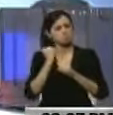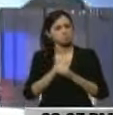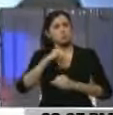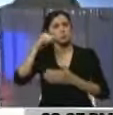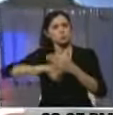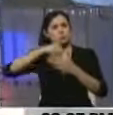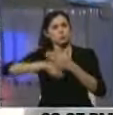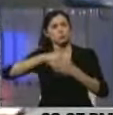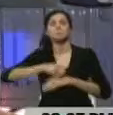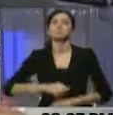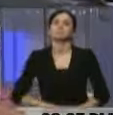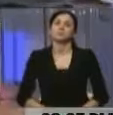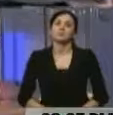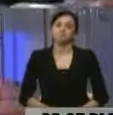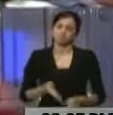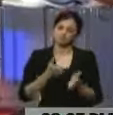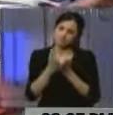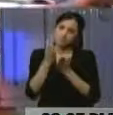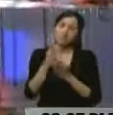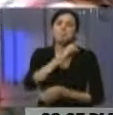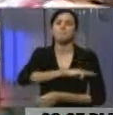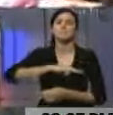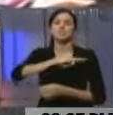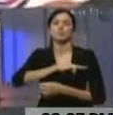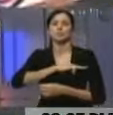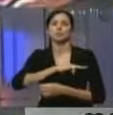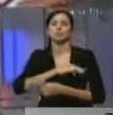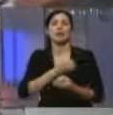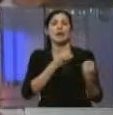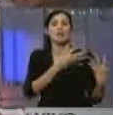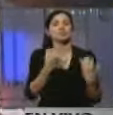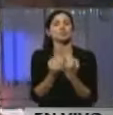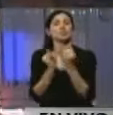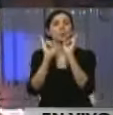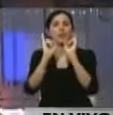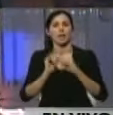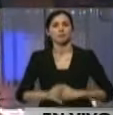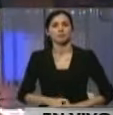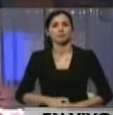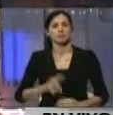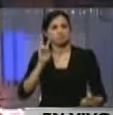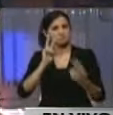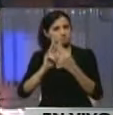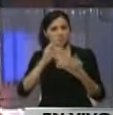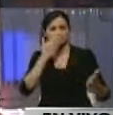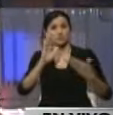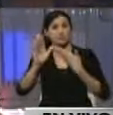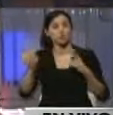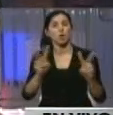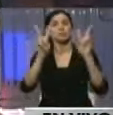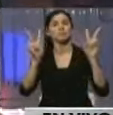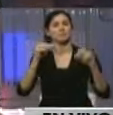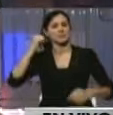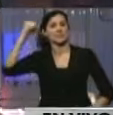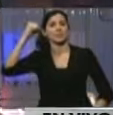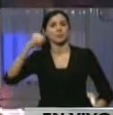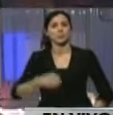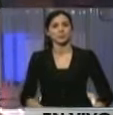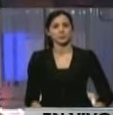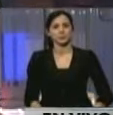batallando y llevando adelante la gran misión abastecimiento soberano. Hasta la victoria siempre.